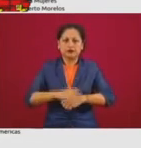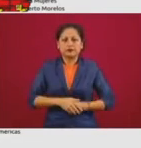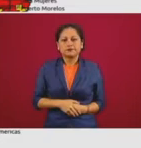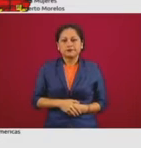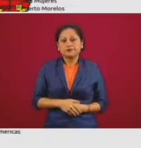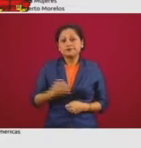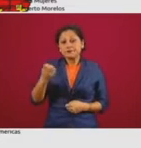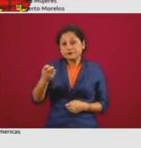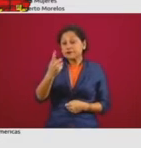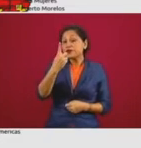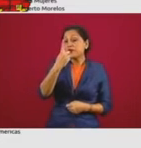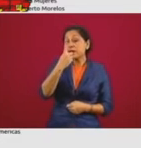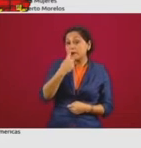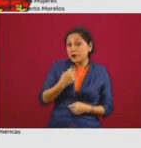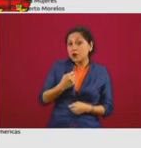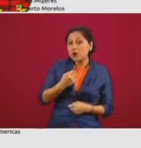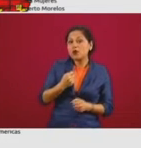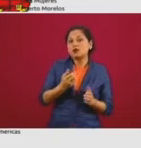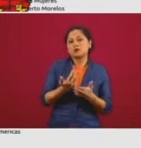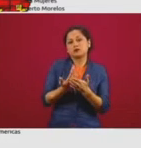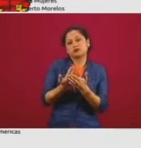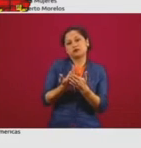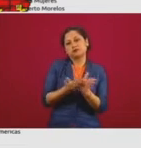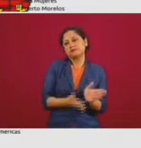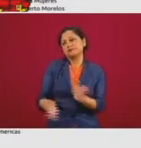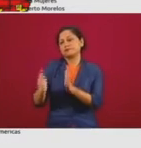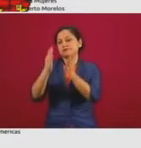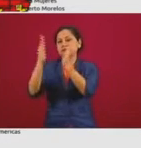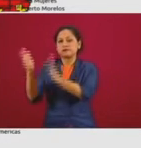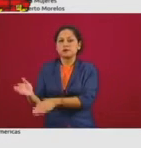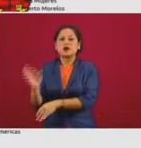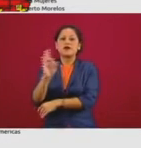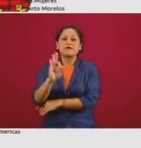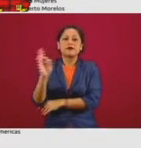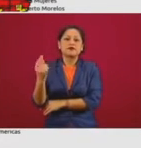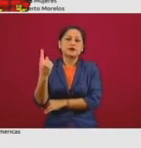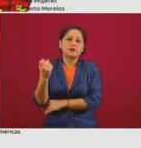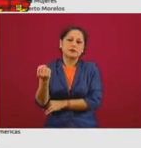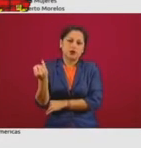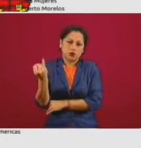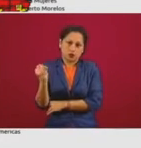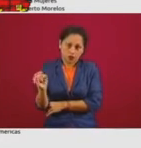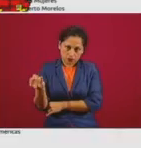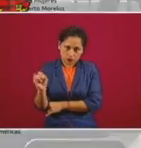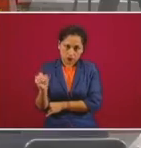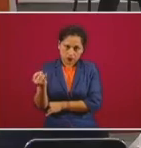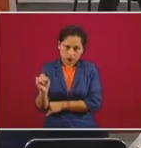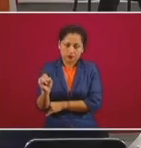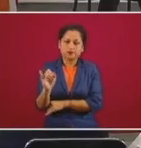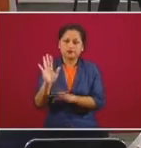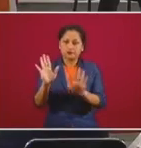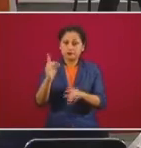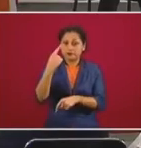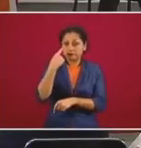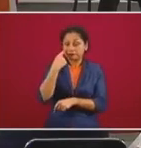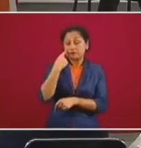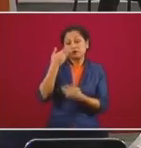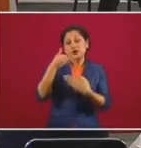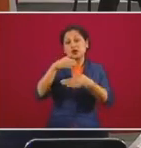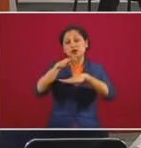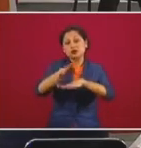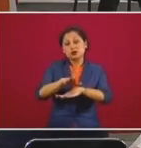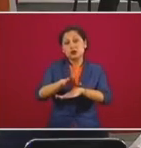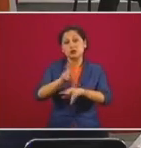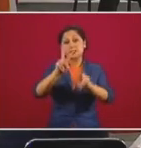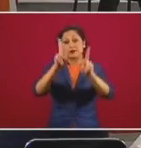cumplan con disciplina y mantengan aplanada la curva, podrían adelantar su salida del encierro el 17 del mismo mes. Así lo anunciaron